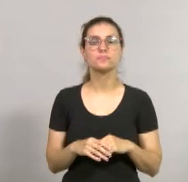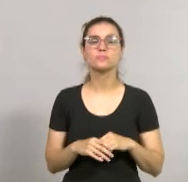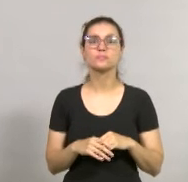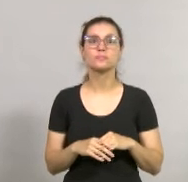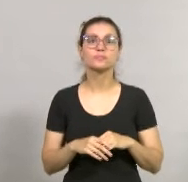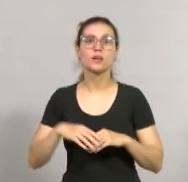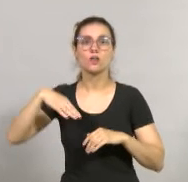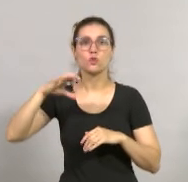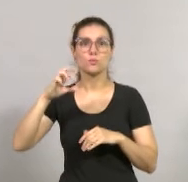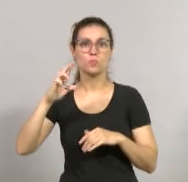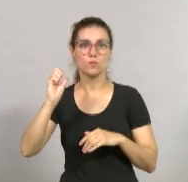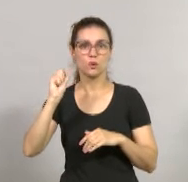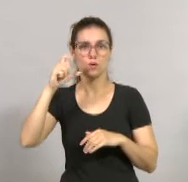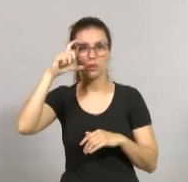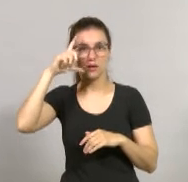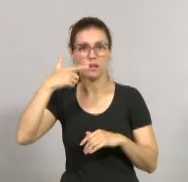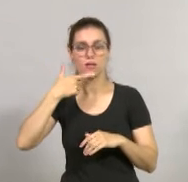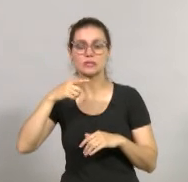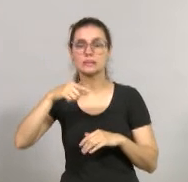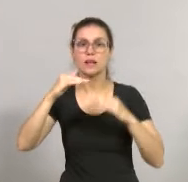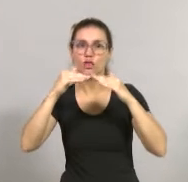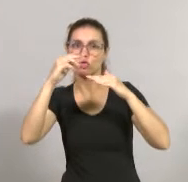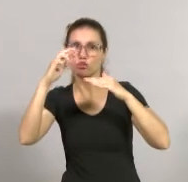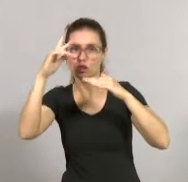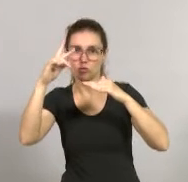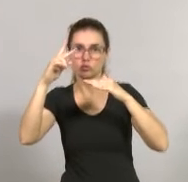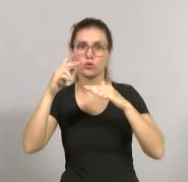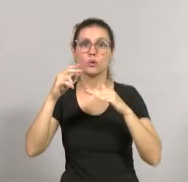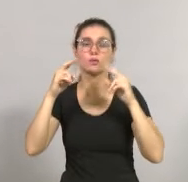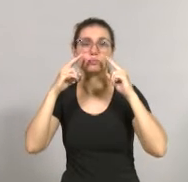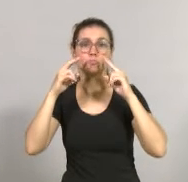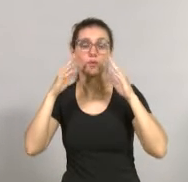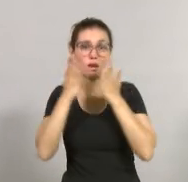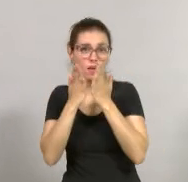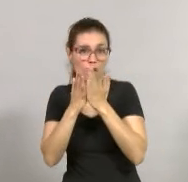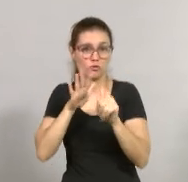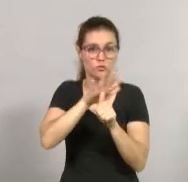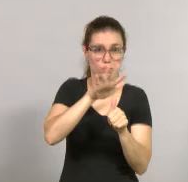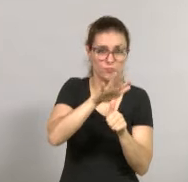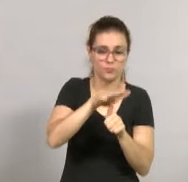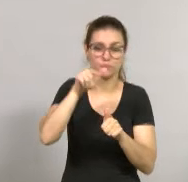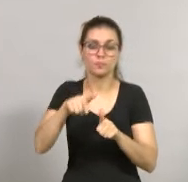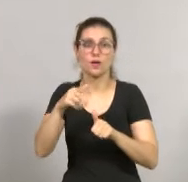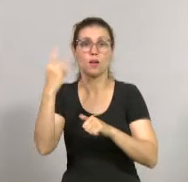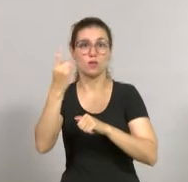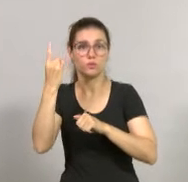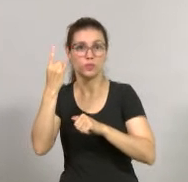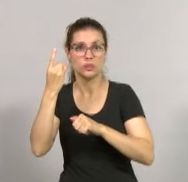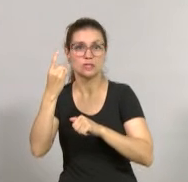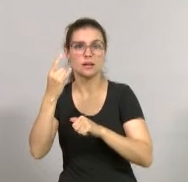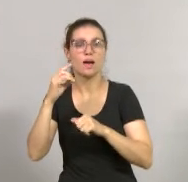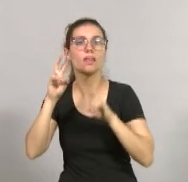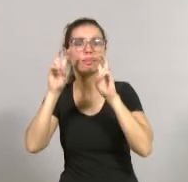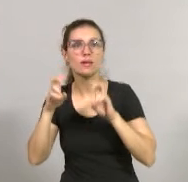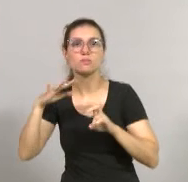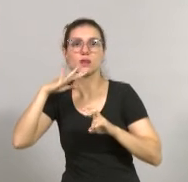Paula Morales es doctora en estudios de género y fue la encargada de dictar una capacitación sobre el lenguaje inclusivo en la UNBM. Hablamos con ella sobre